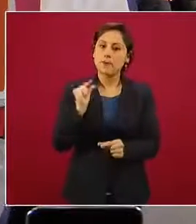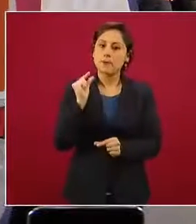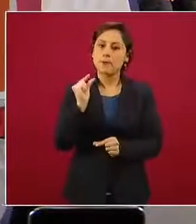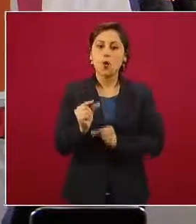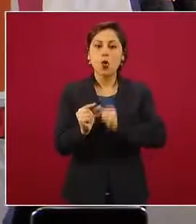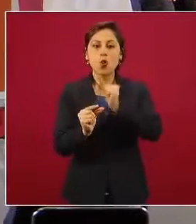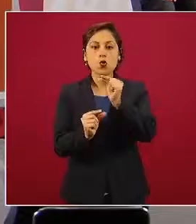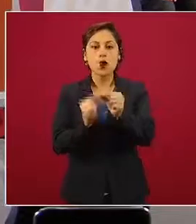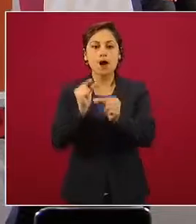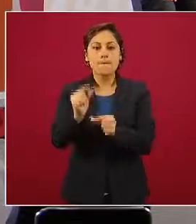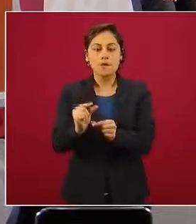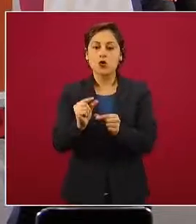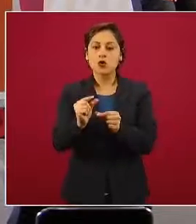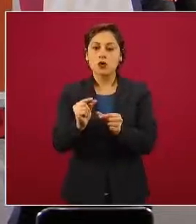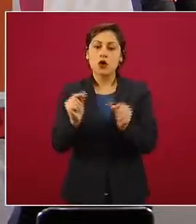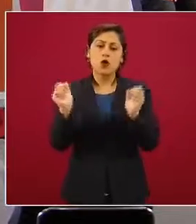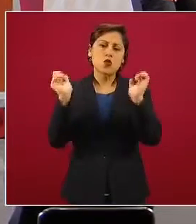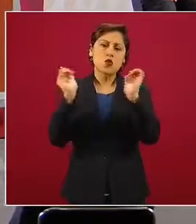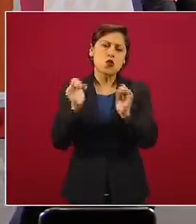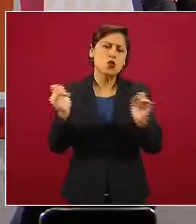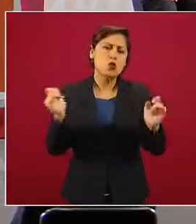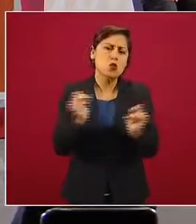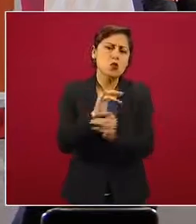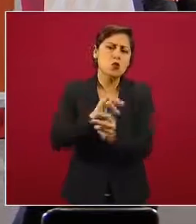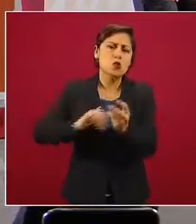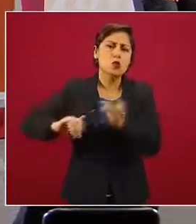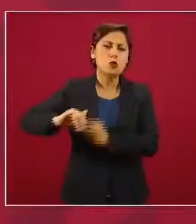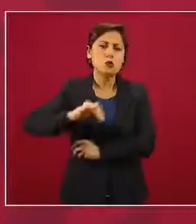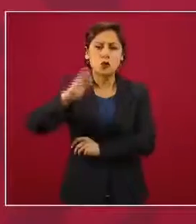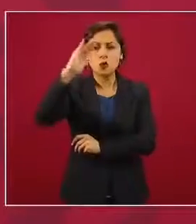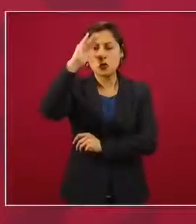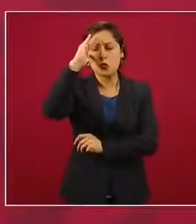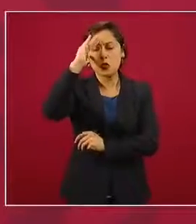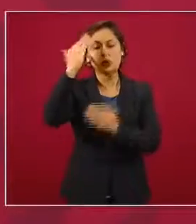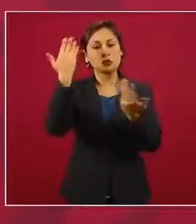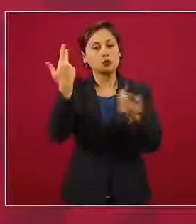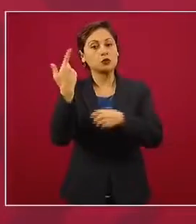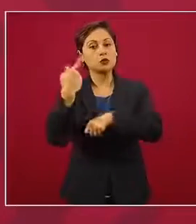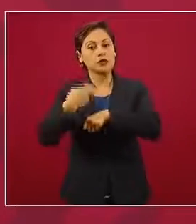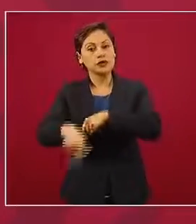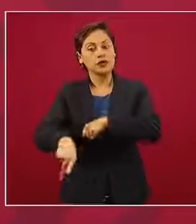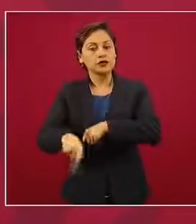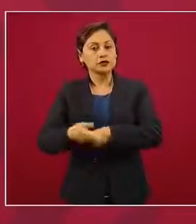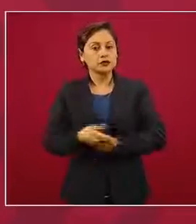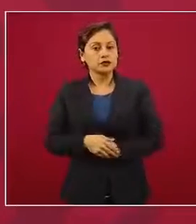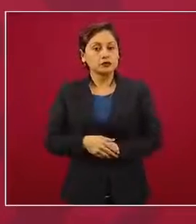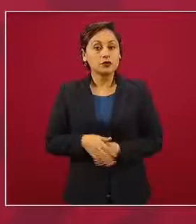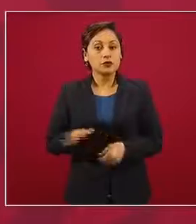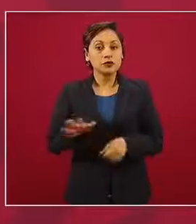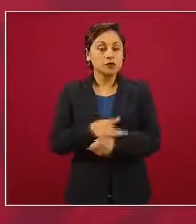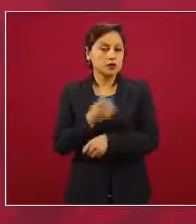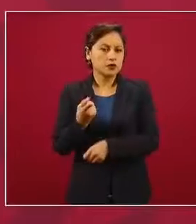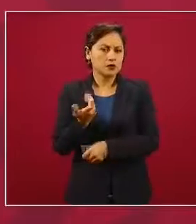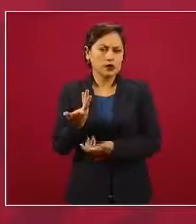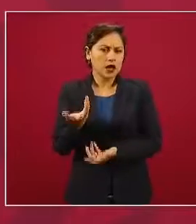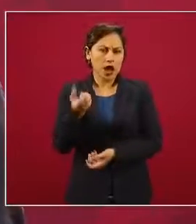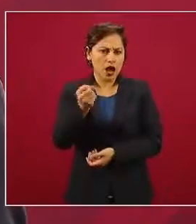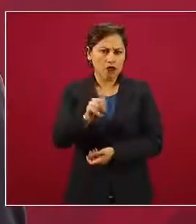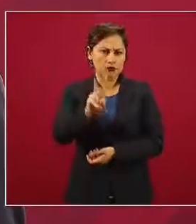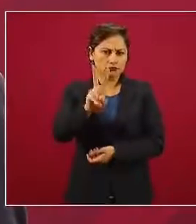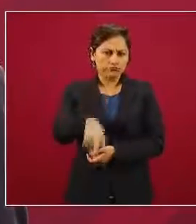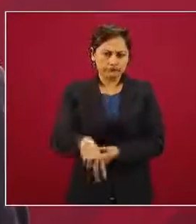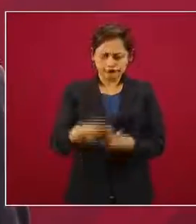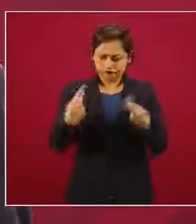Porque en este momento, esto le pasa a todo el mundo, es parte natural, esperable de esta